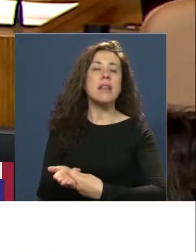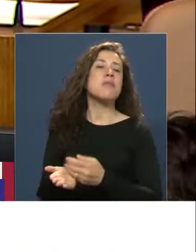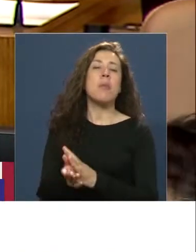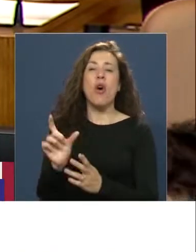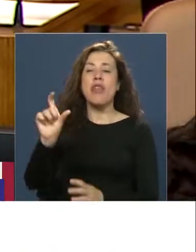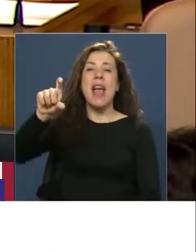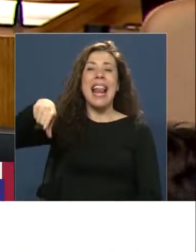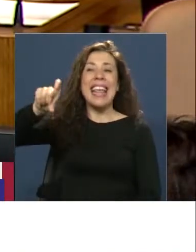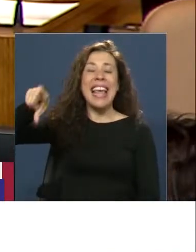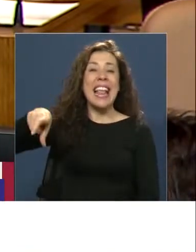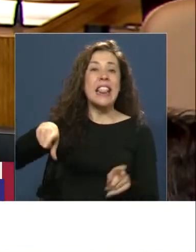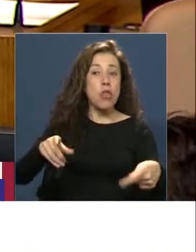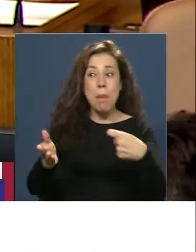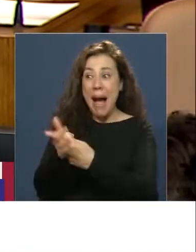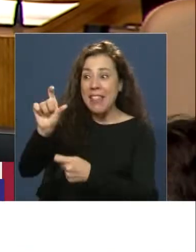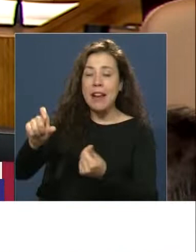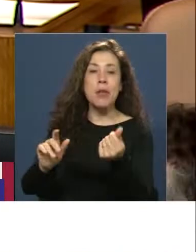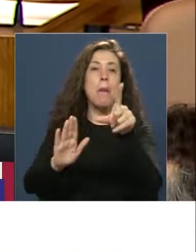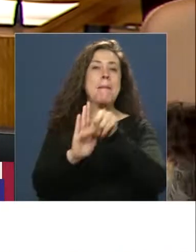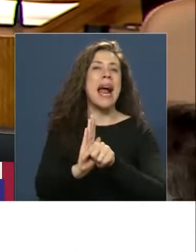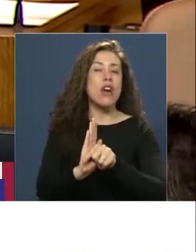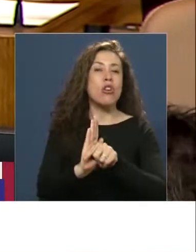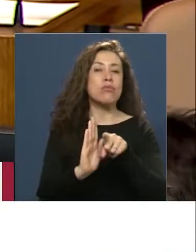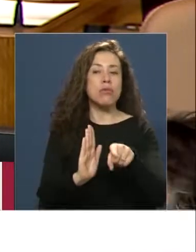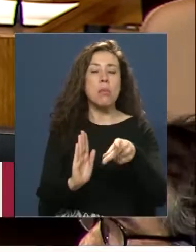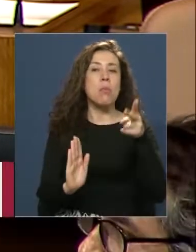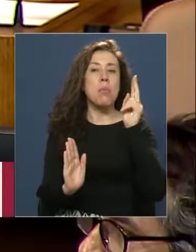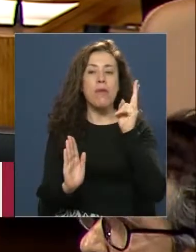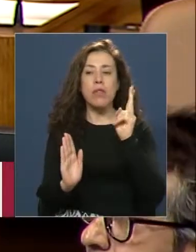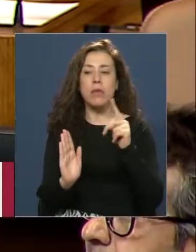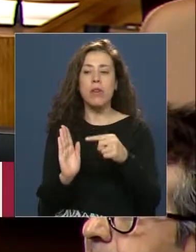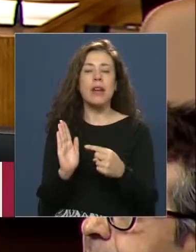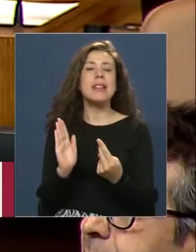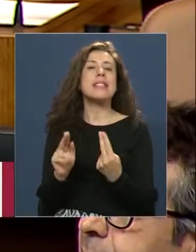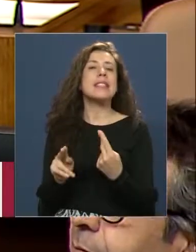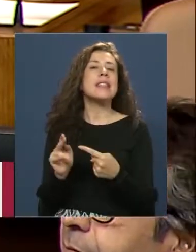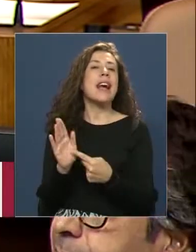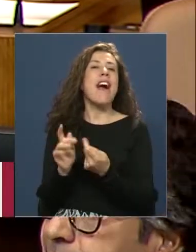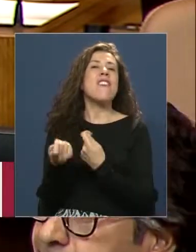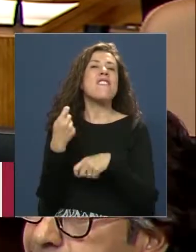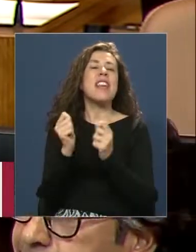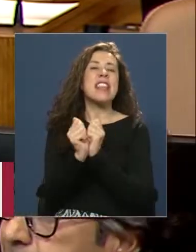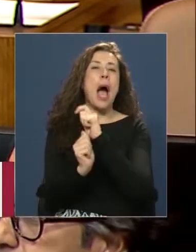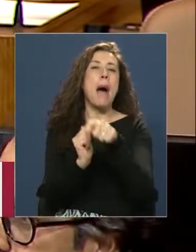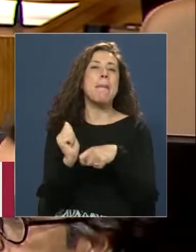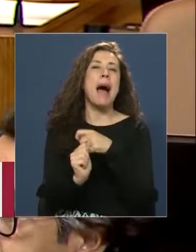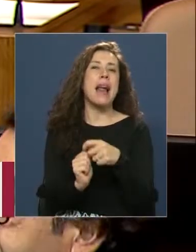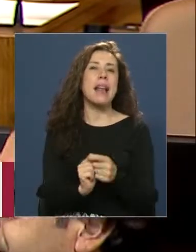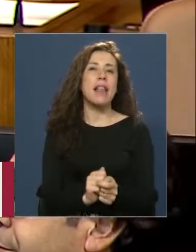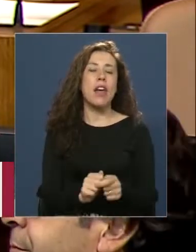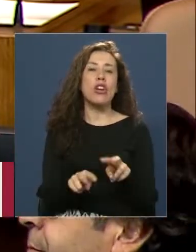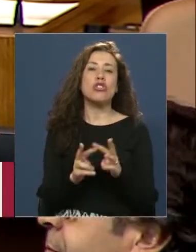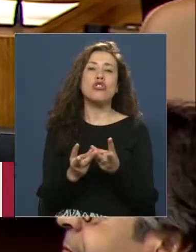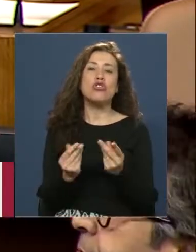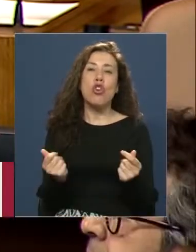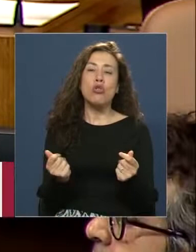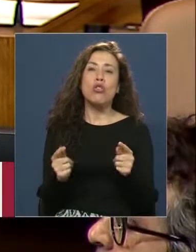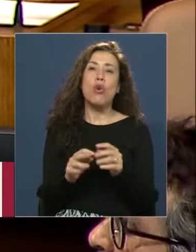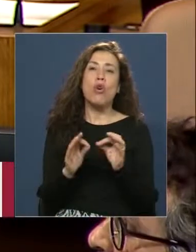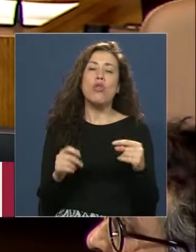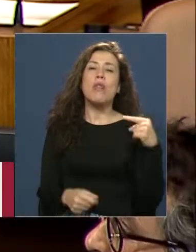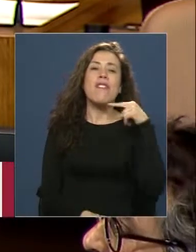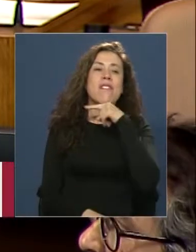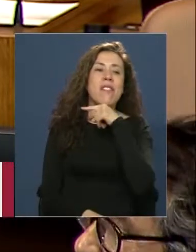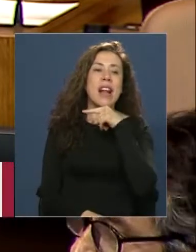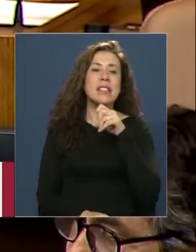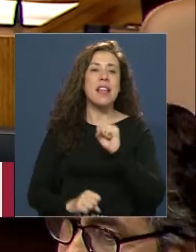de pago. Con la aprobación de esta indicación prohibimos lo que en definitiva es esta venta atada. Corregimos una conducta